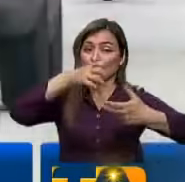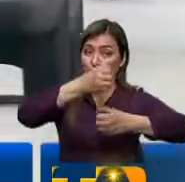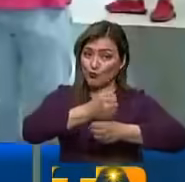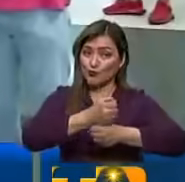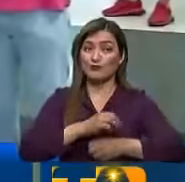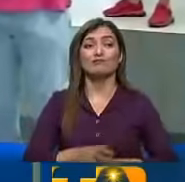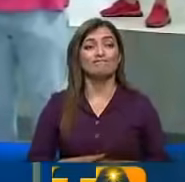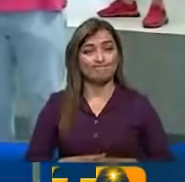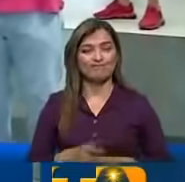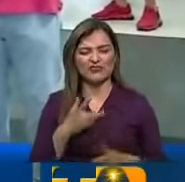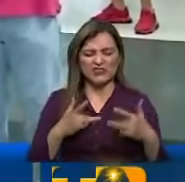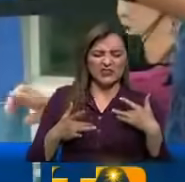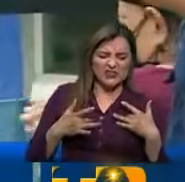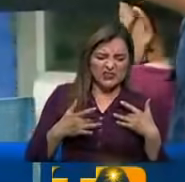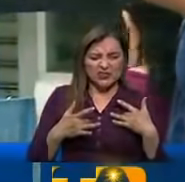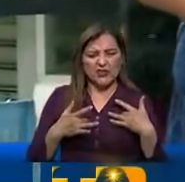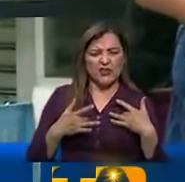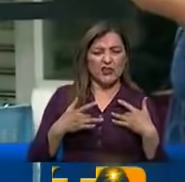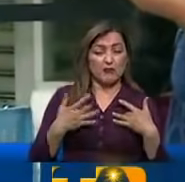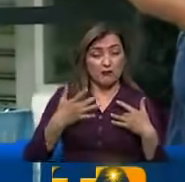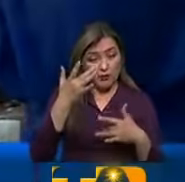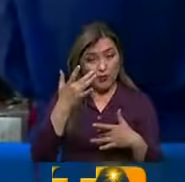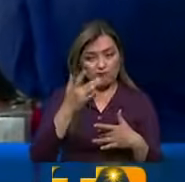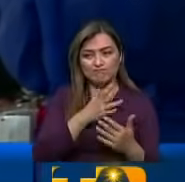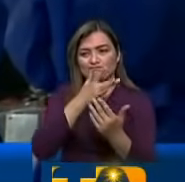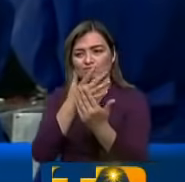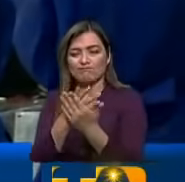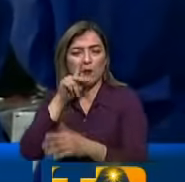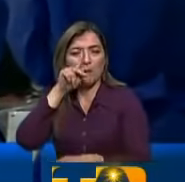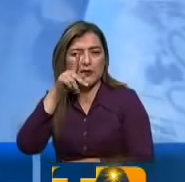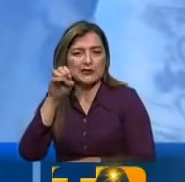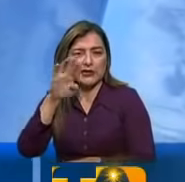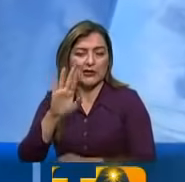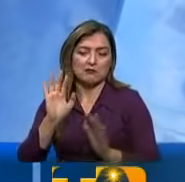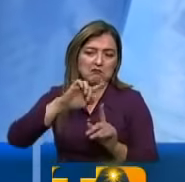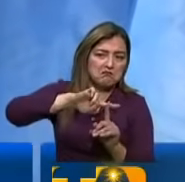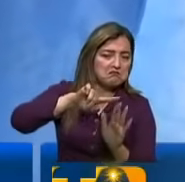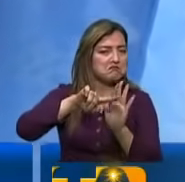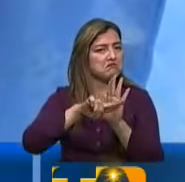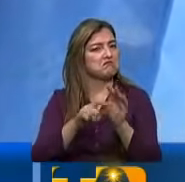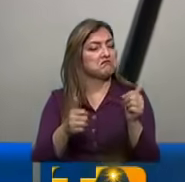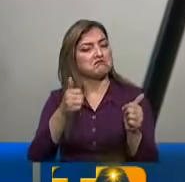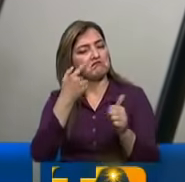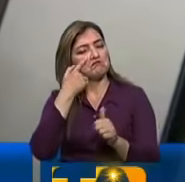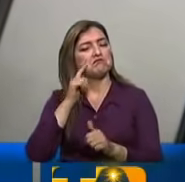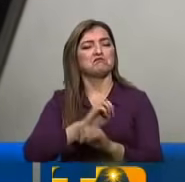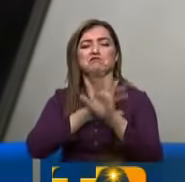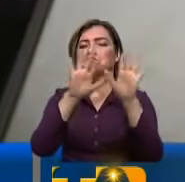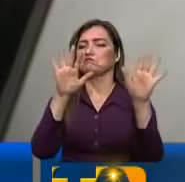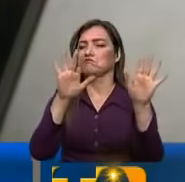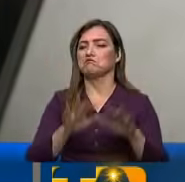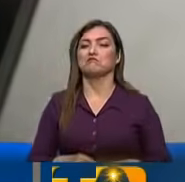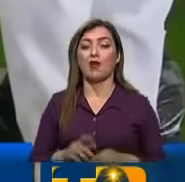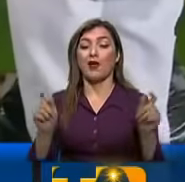y ante cualquier síntoma acudir y realizarse una prueba para descartar o confirmar la enfermedad, sobre todo en esta época